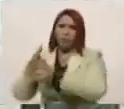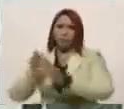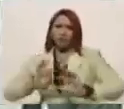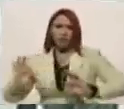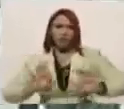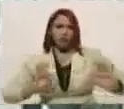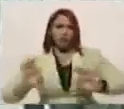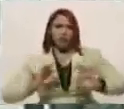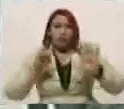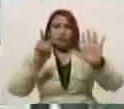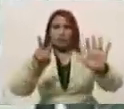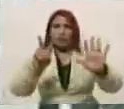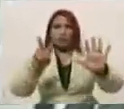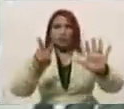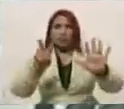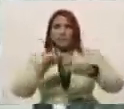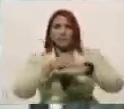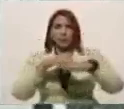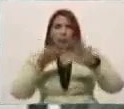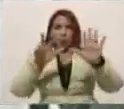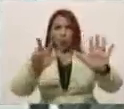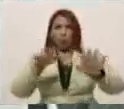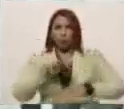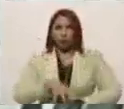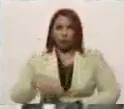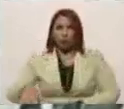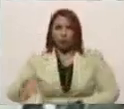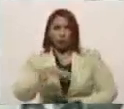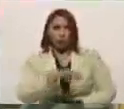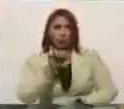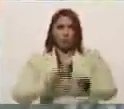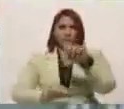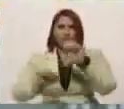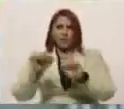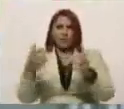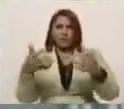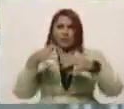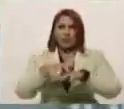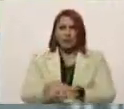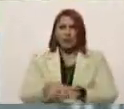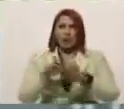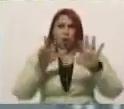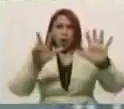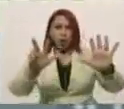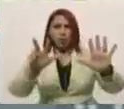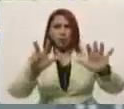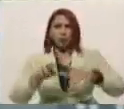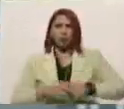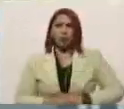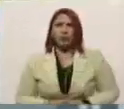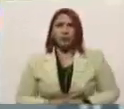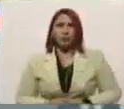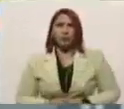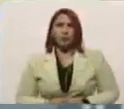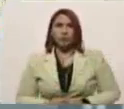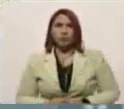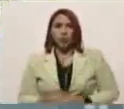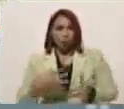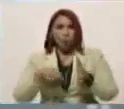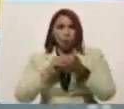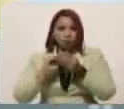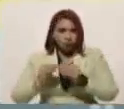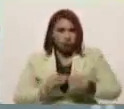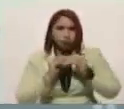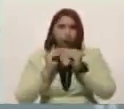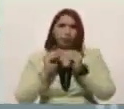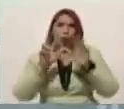7 regiones, en las 8 regiones de defensa integral. 8, corrijo,